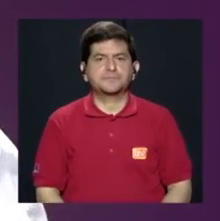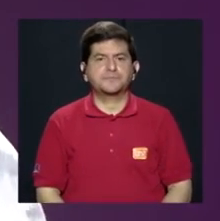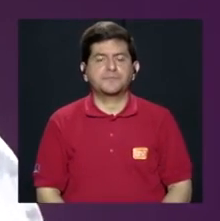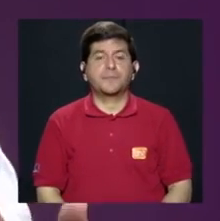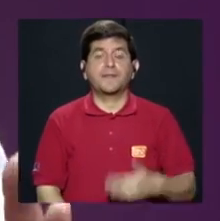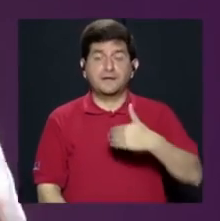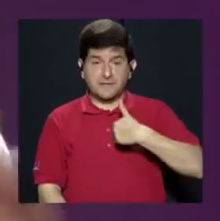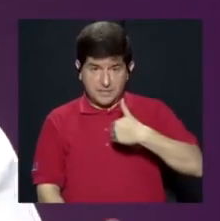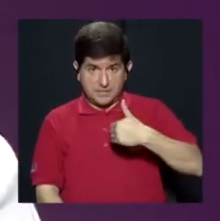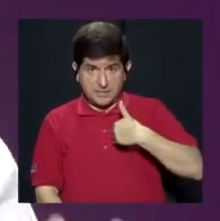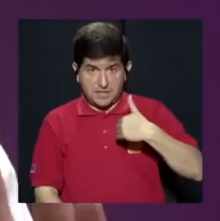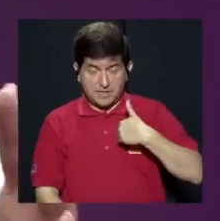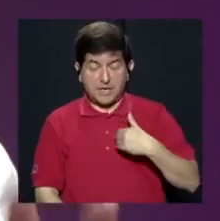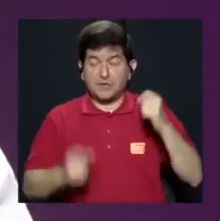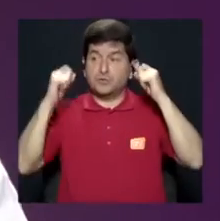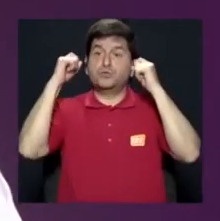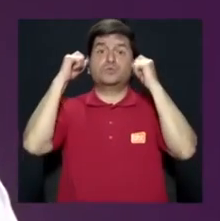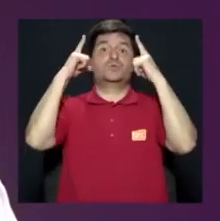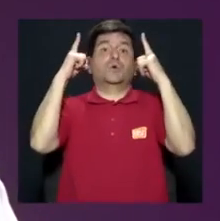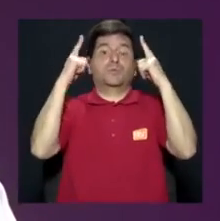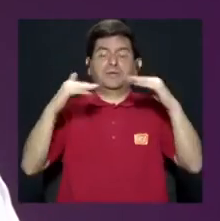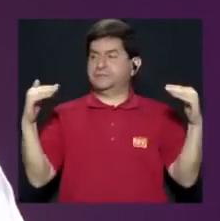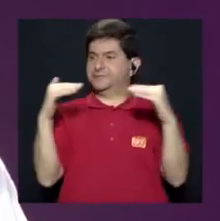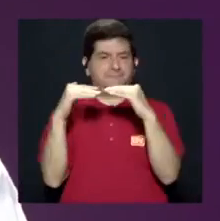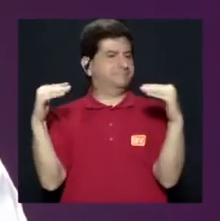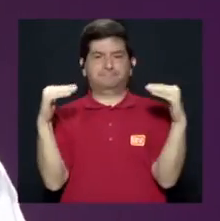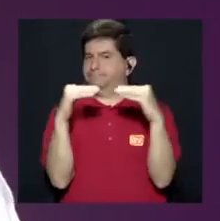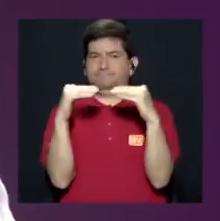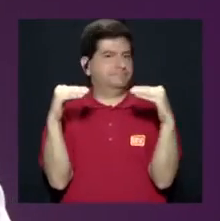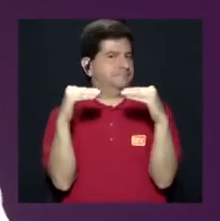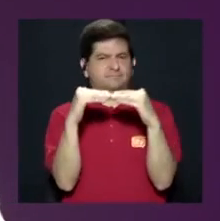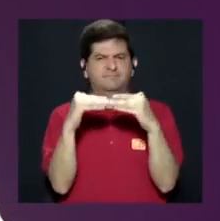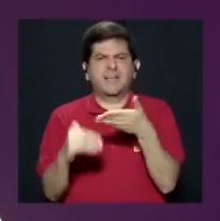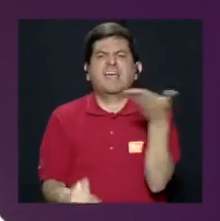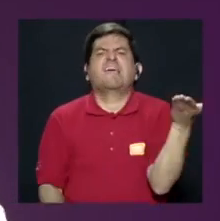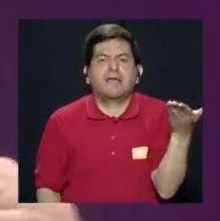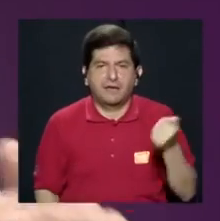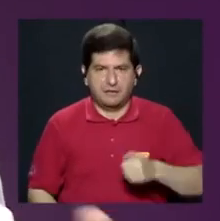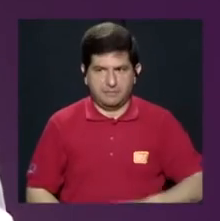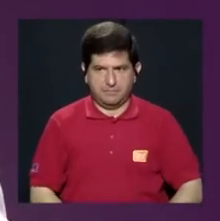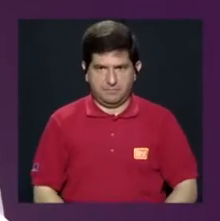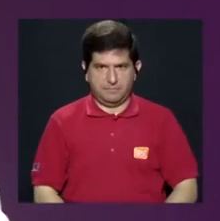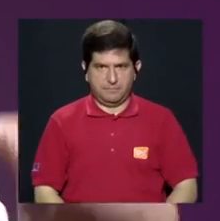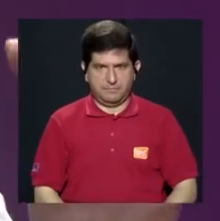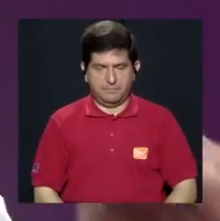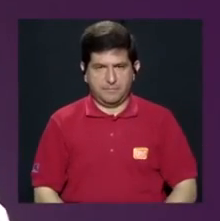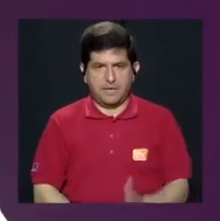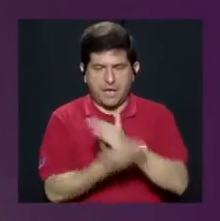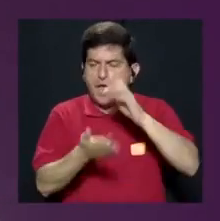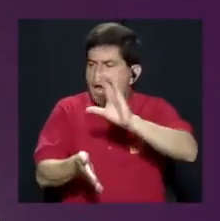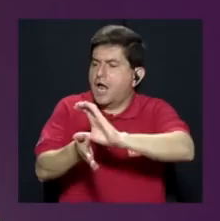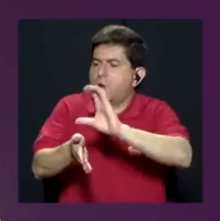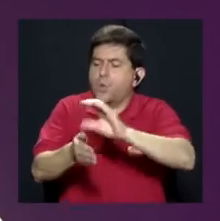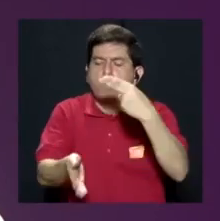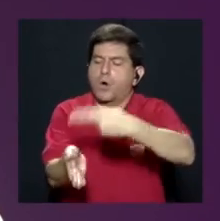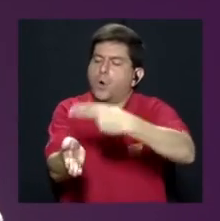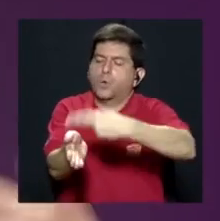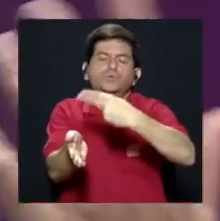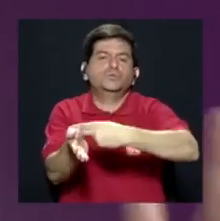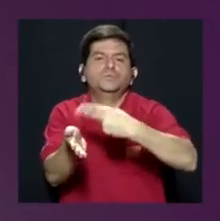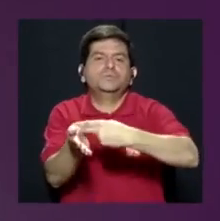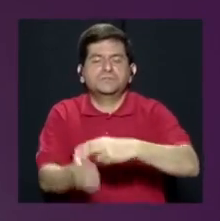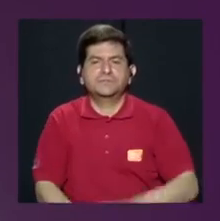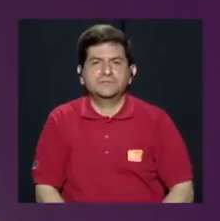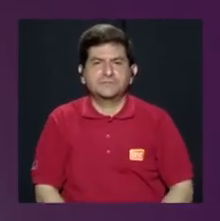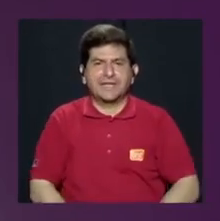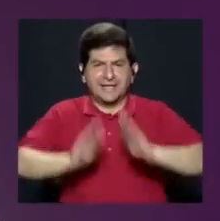hay una impresionante inequidad. ¿En qué sentido inequidad? En que en ciertas clínicas o en ciertos hospitales hay